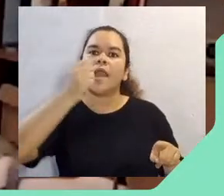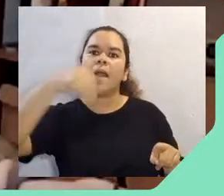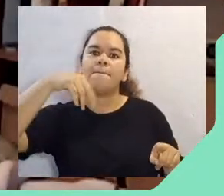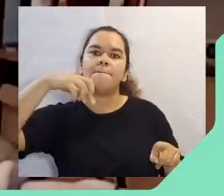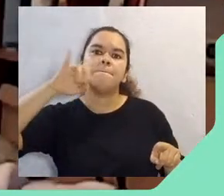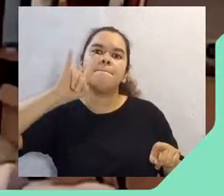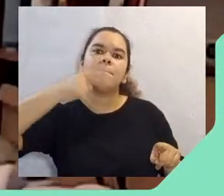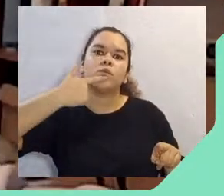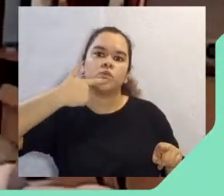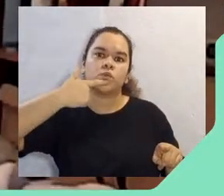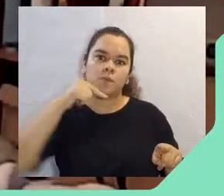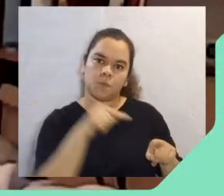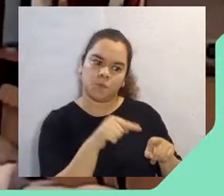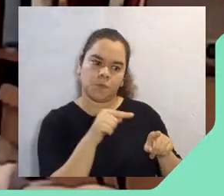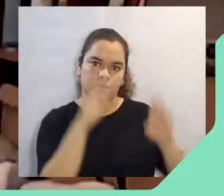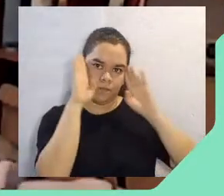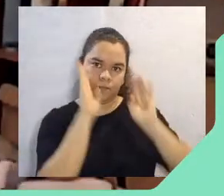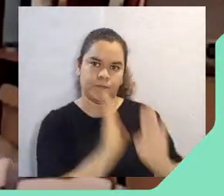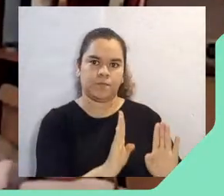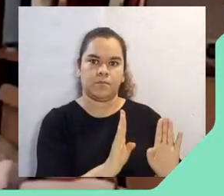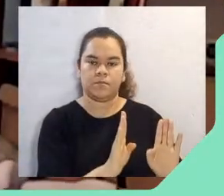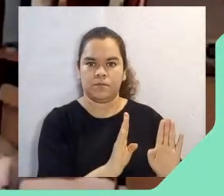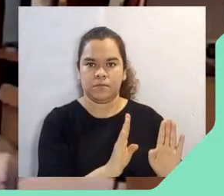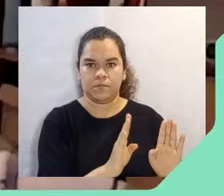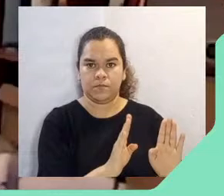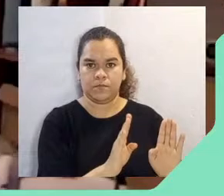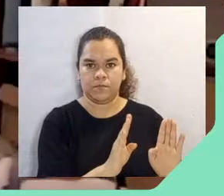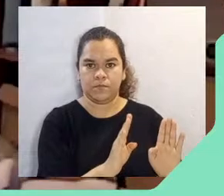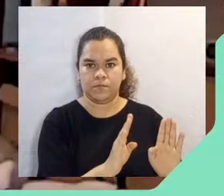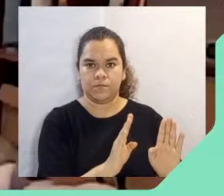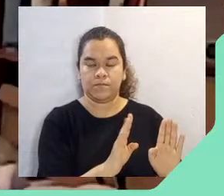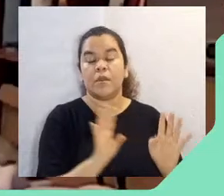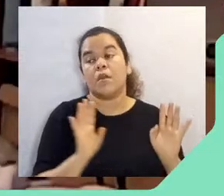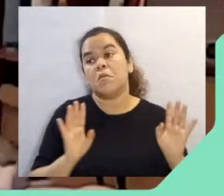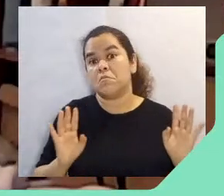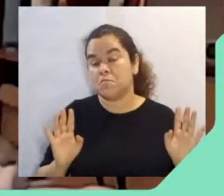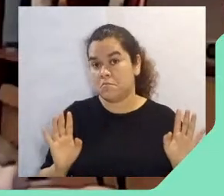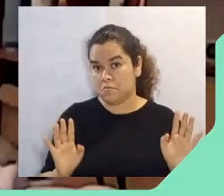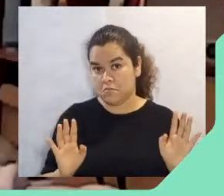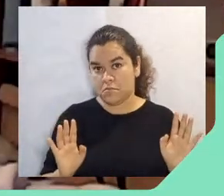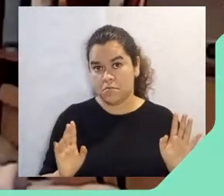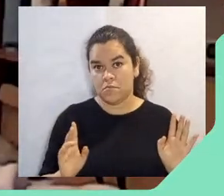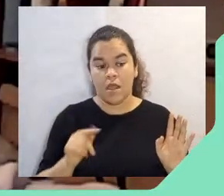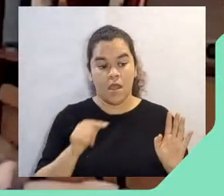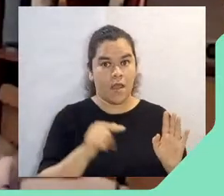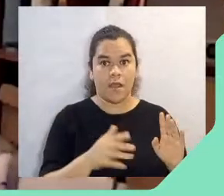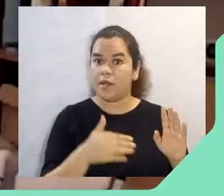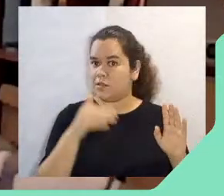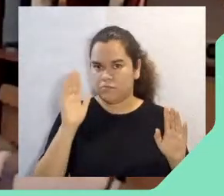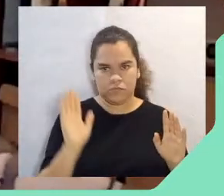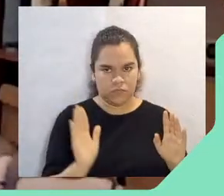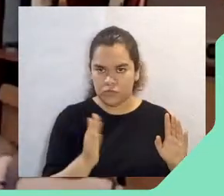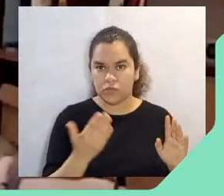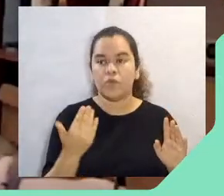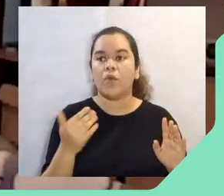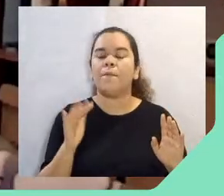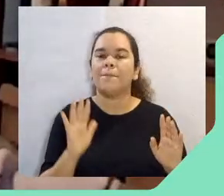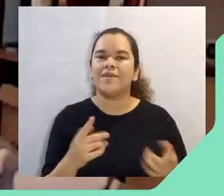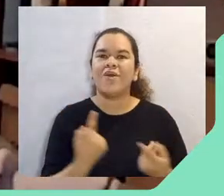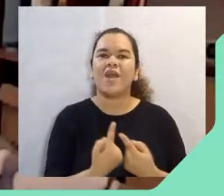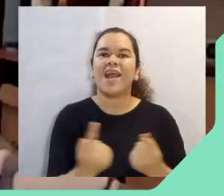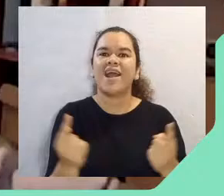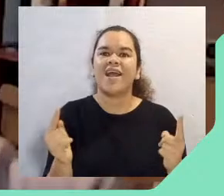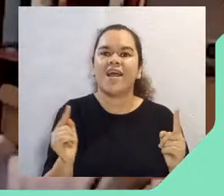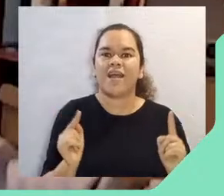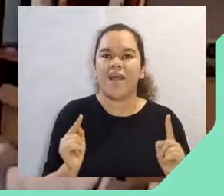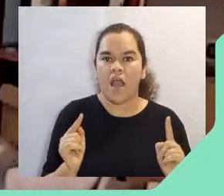materias específicas de ingeniería. Independientemente de esto, al ocupar aulas, cuando simplemente hay